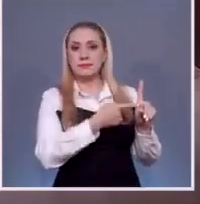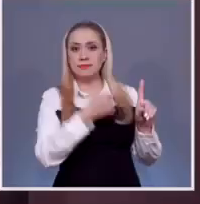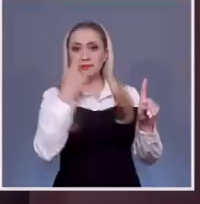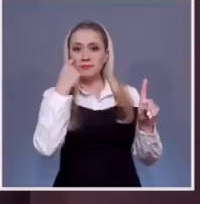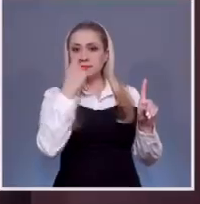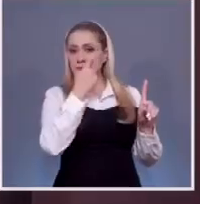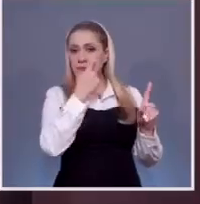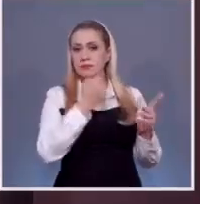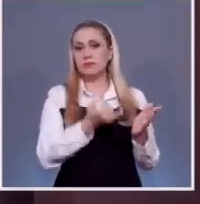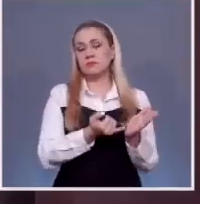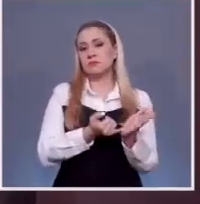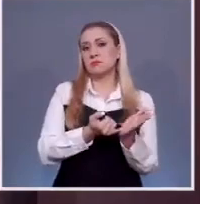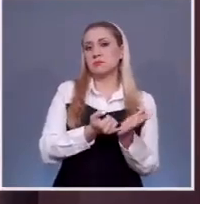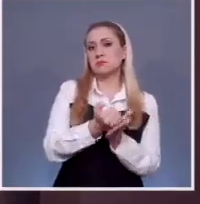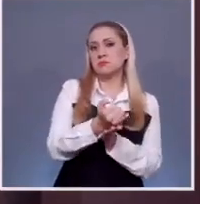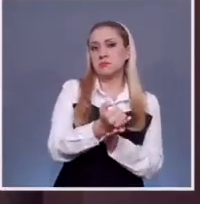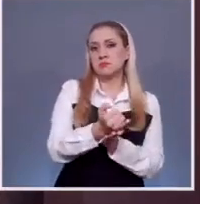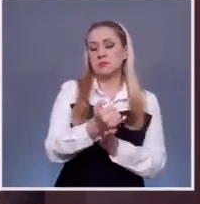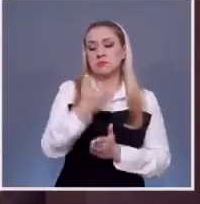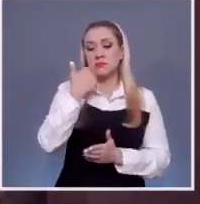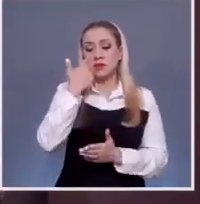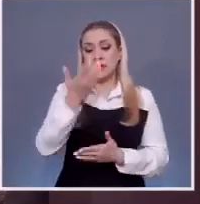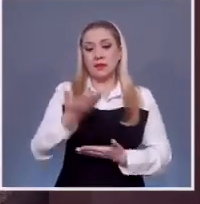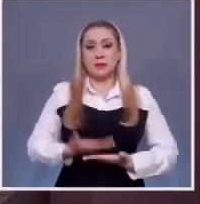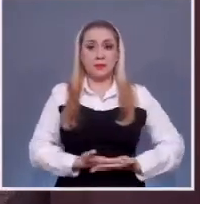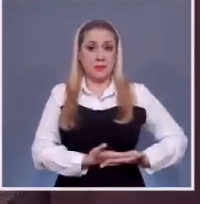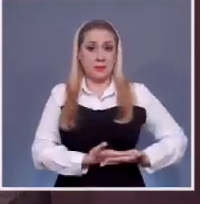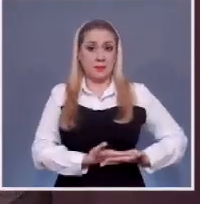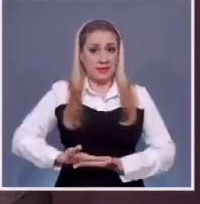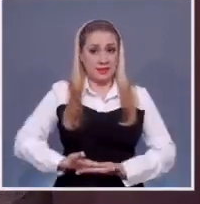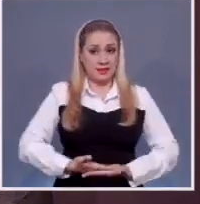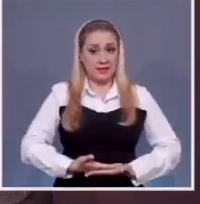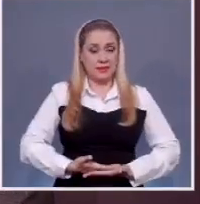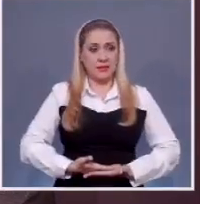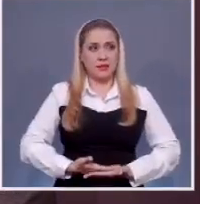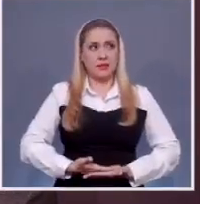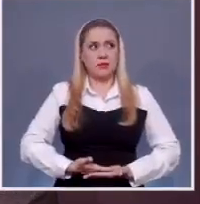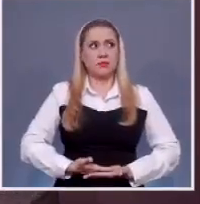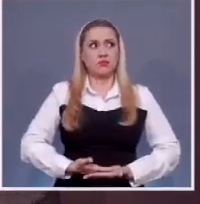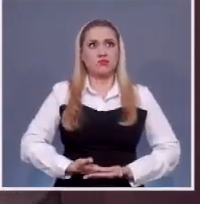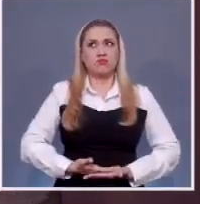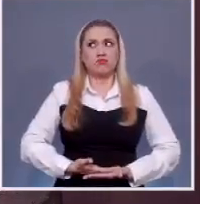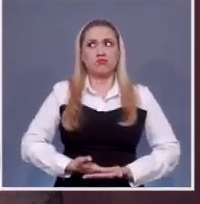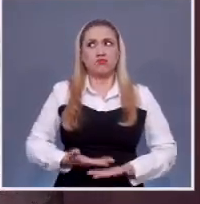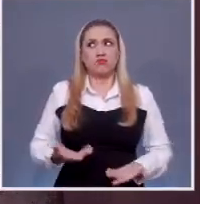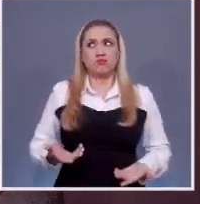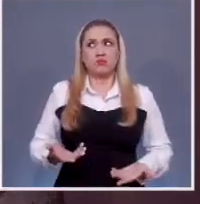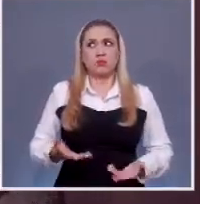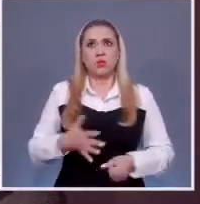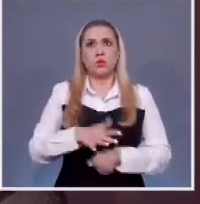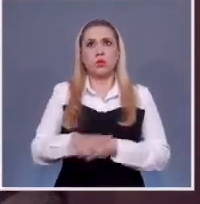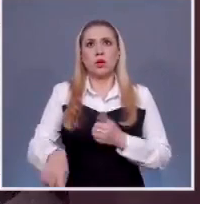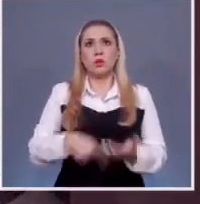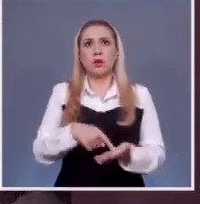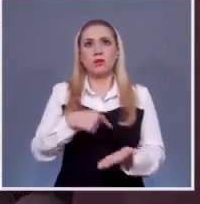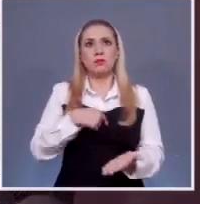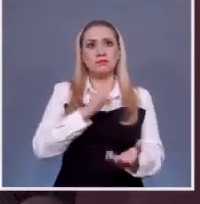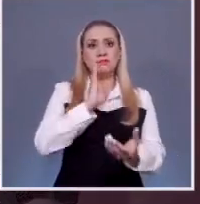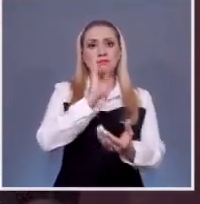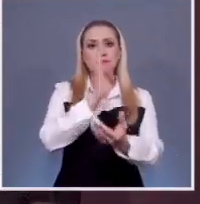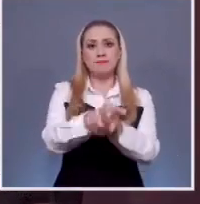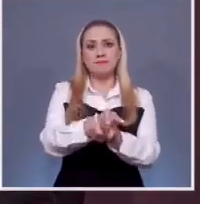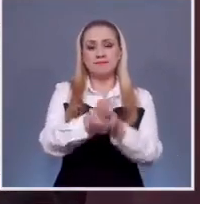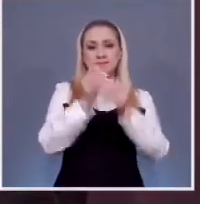decide reproducirse, el pensar en el espacio donde va a hacer y confiar en el sector salud, en el